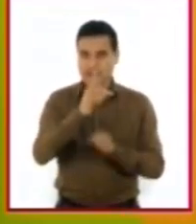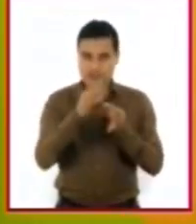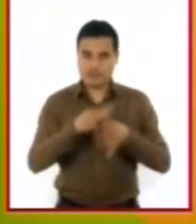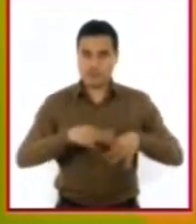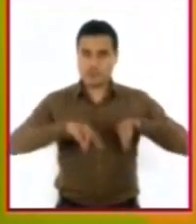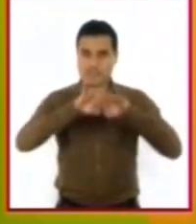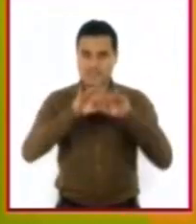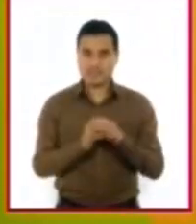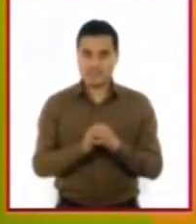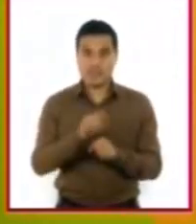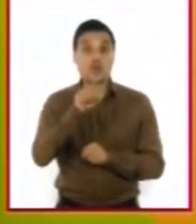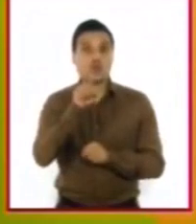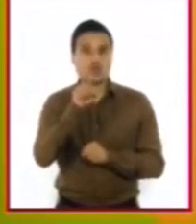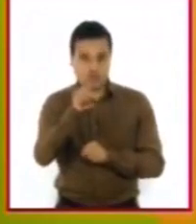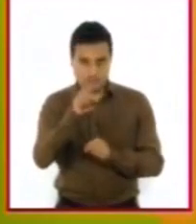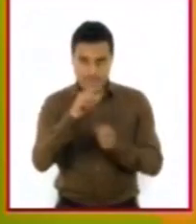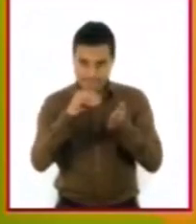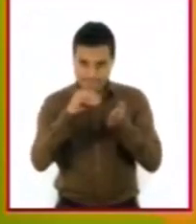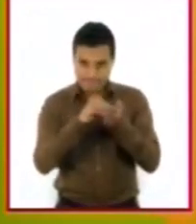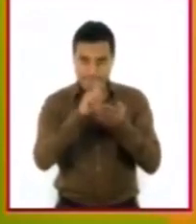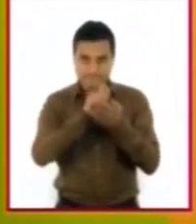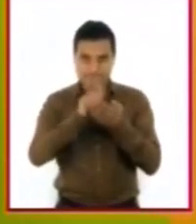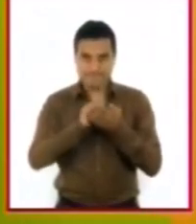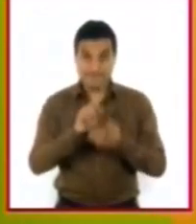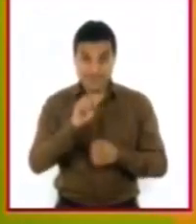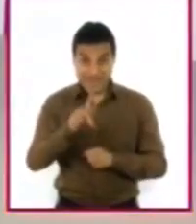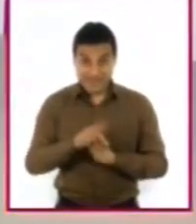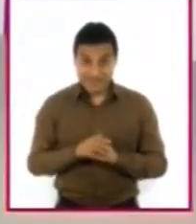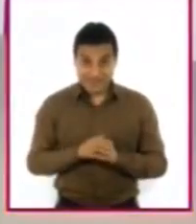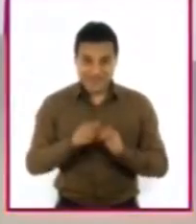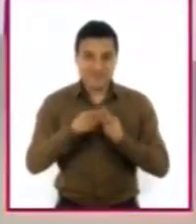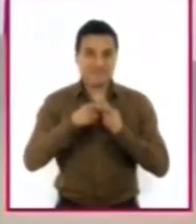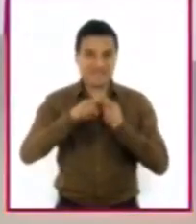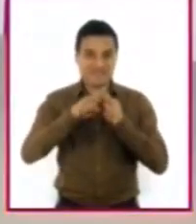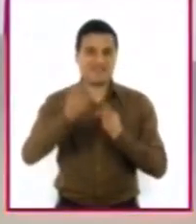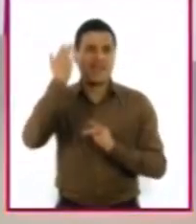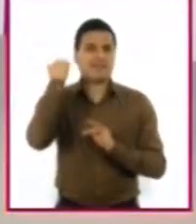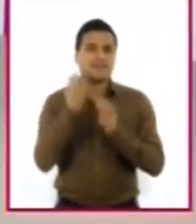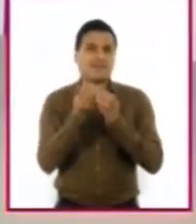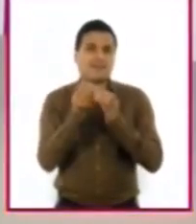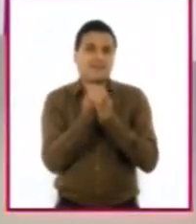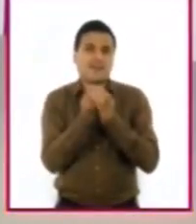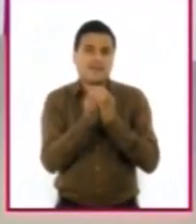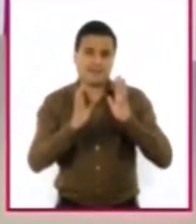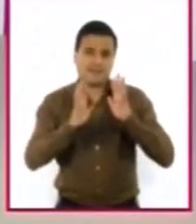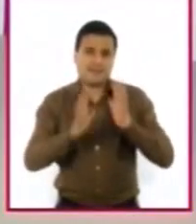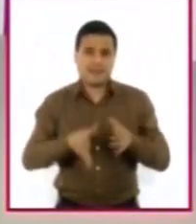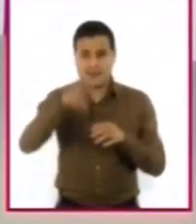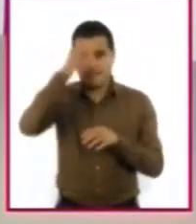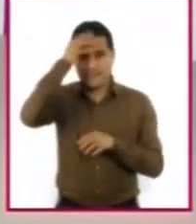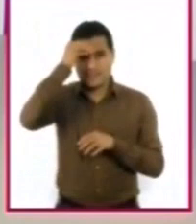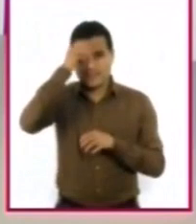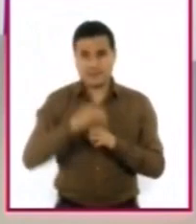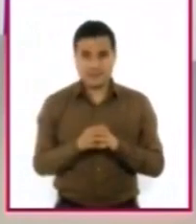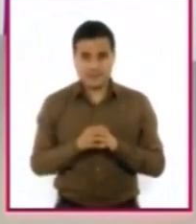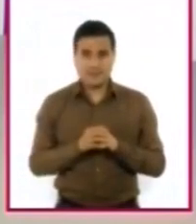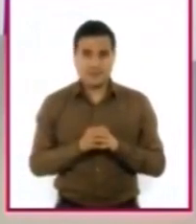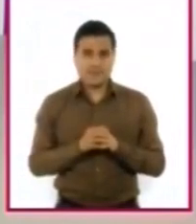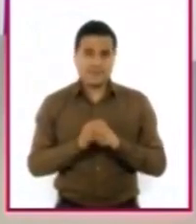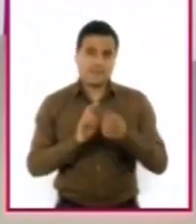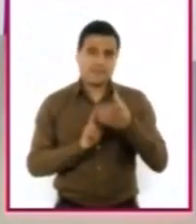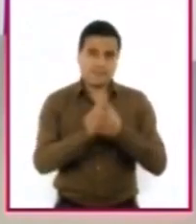deberán incluir en su abecedario biológico. Manos a la obra. En las clases anteriores, aprendiste lo importante sobre el cuidado de la